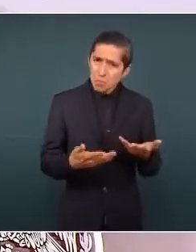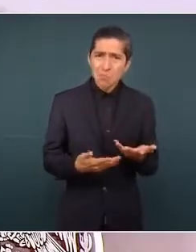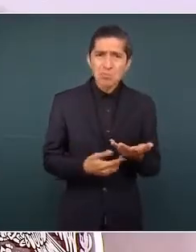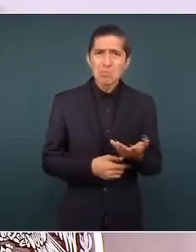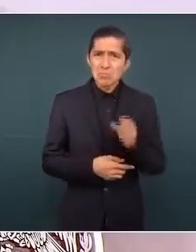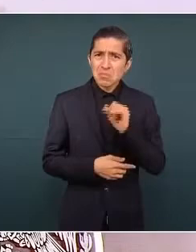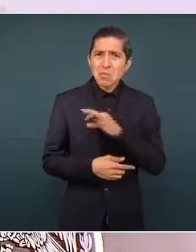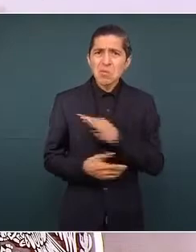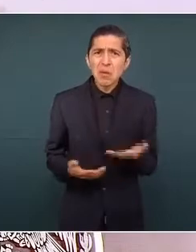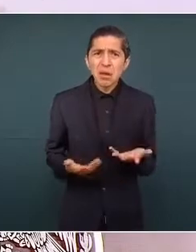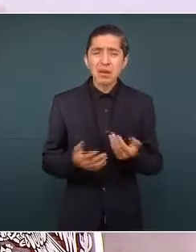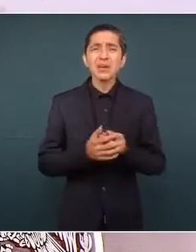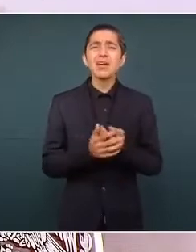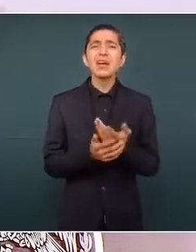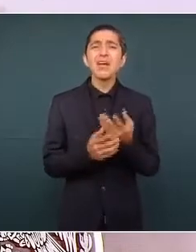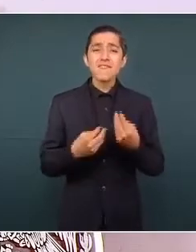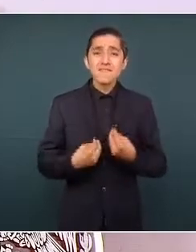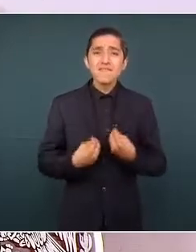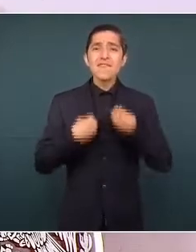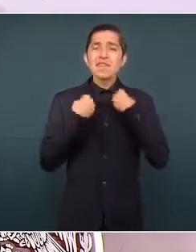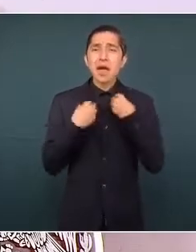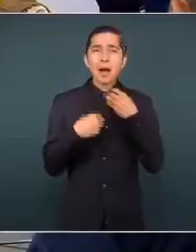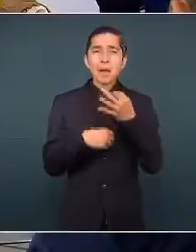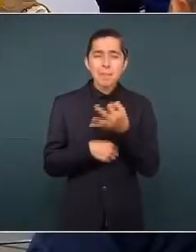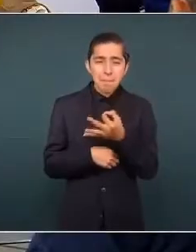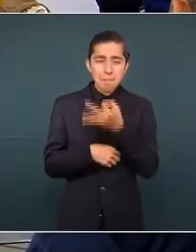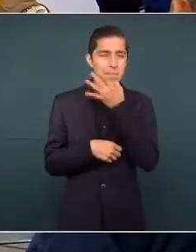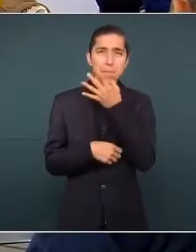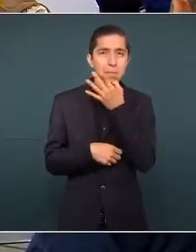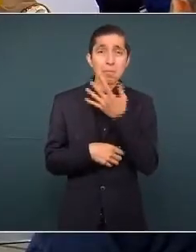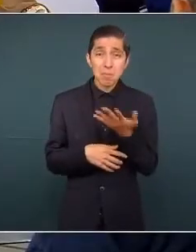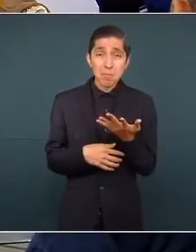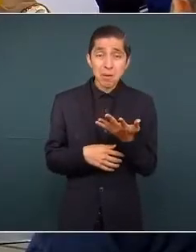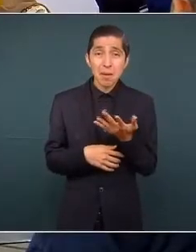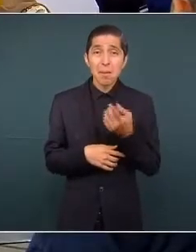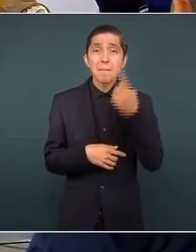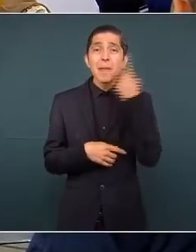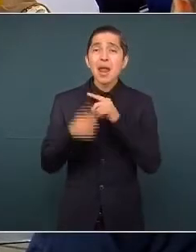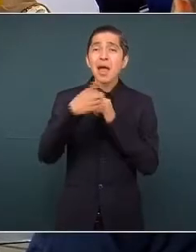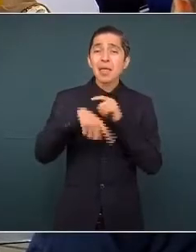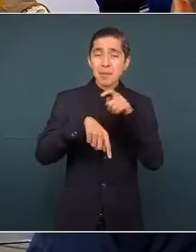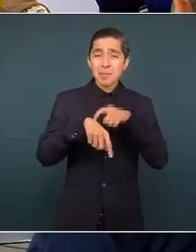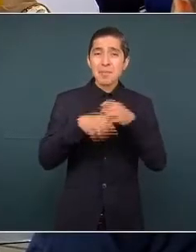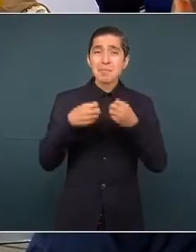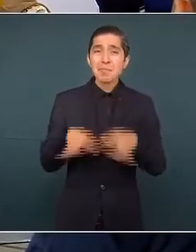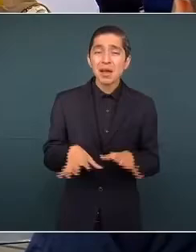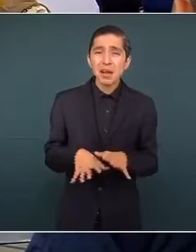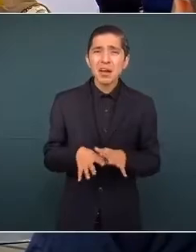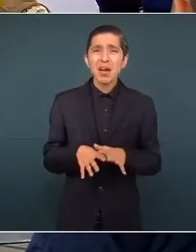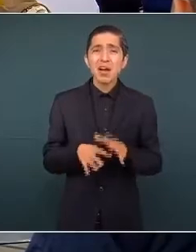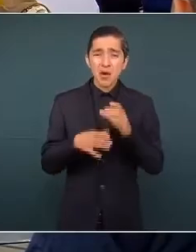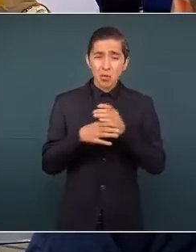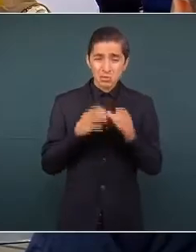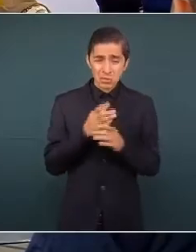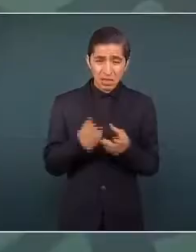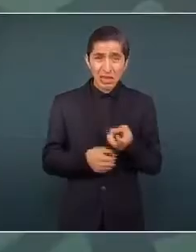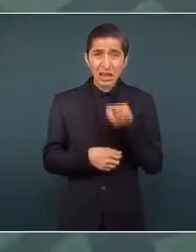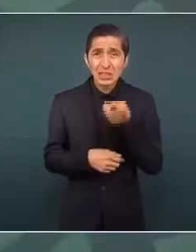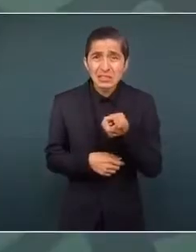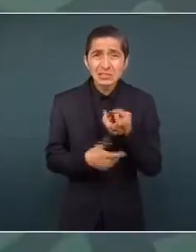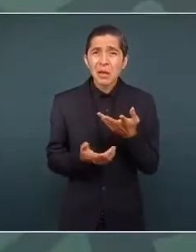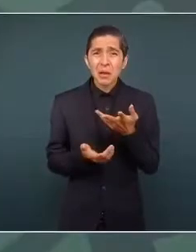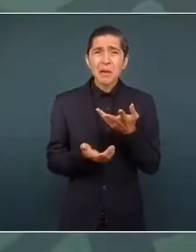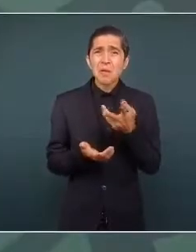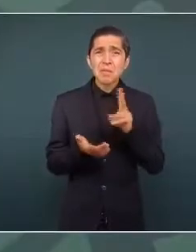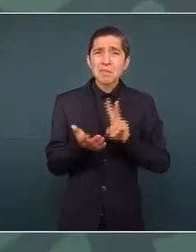hacerlo. La vida es demasiado corta para desperdiciarla en cosas que no